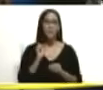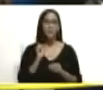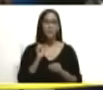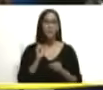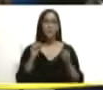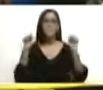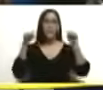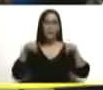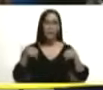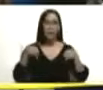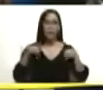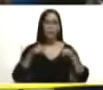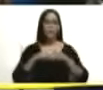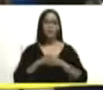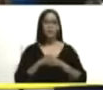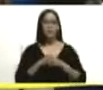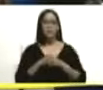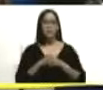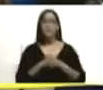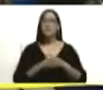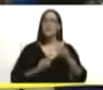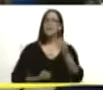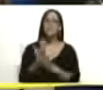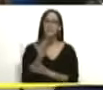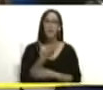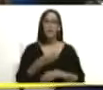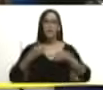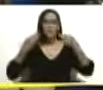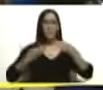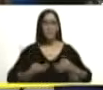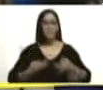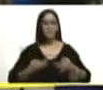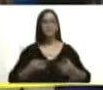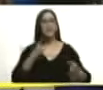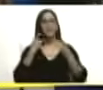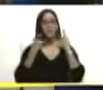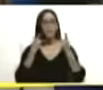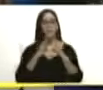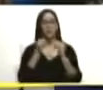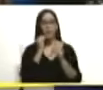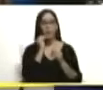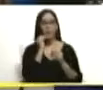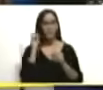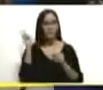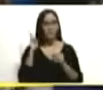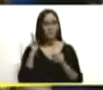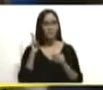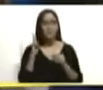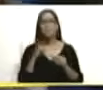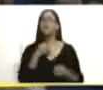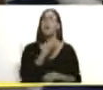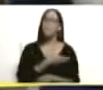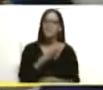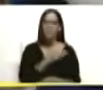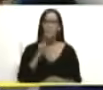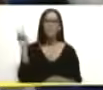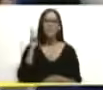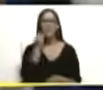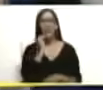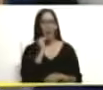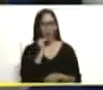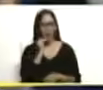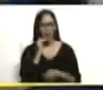hoy lanzar oficialmente y activar para toda la juventud venezolana la gran misión Venezuela